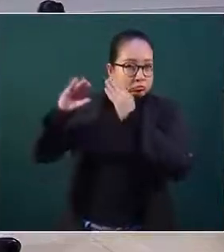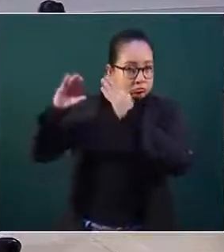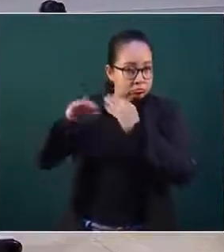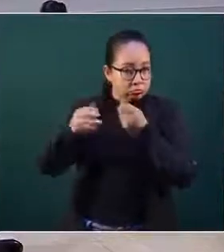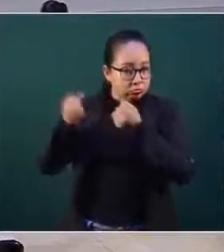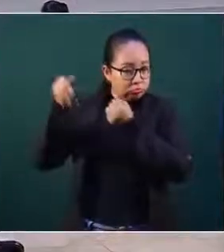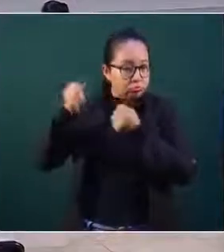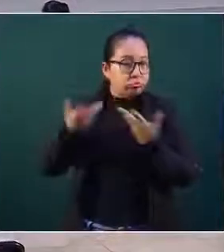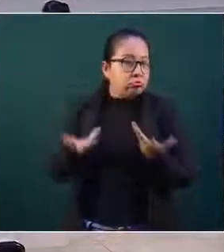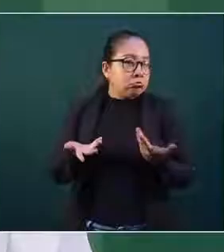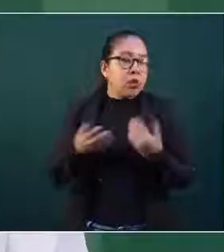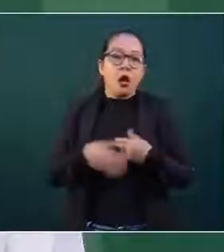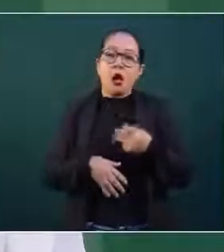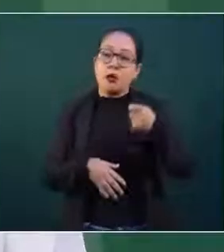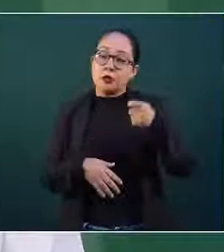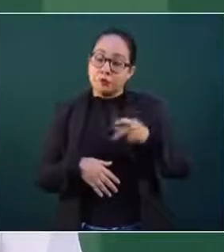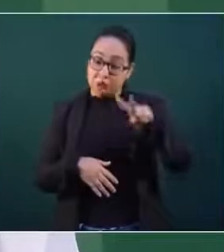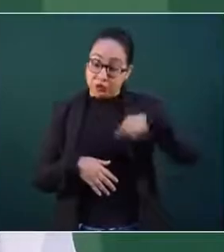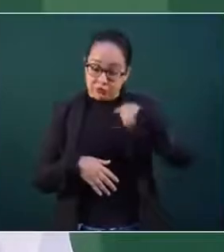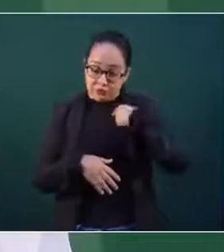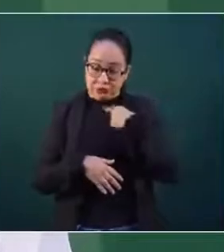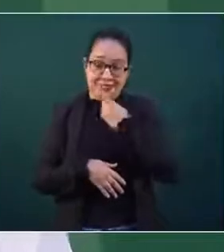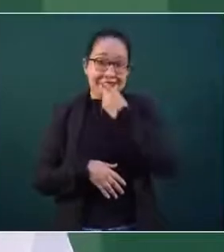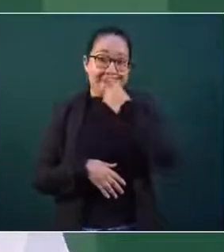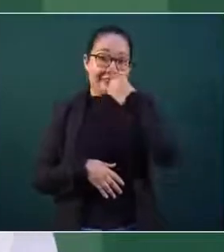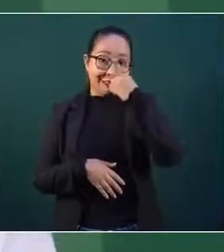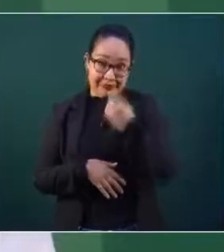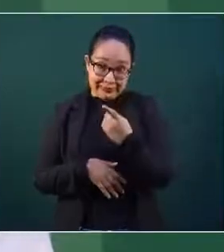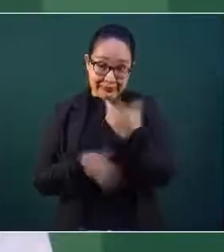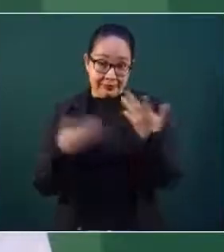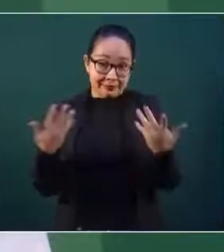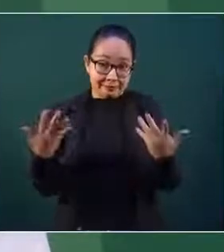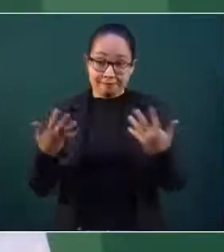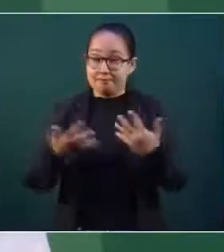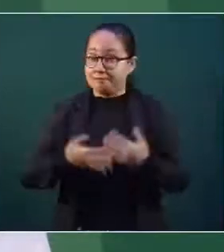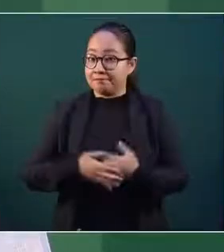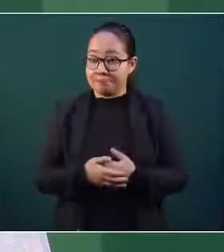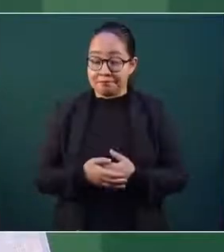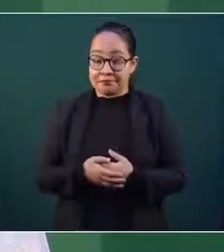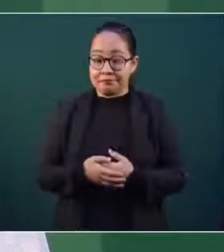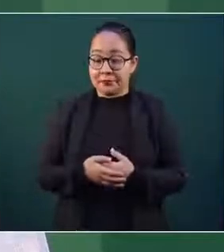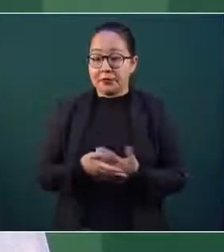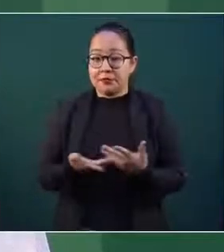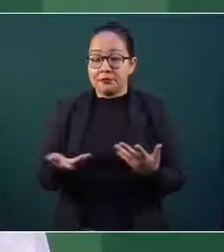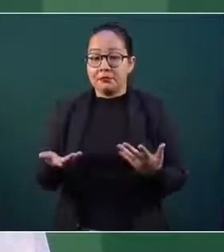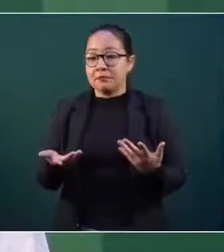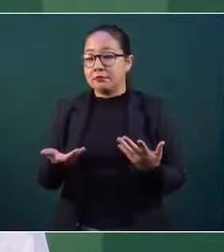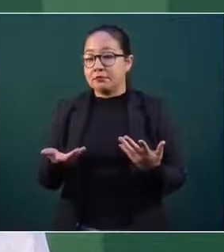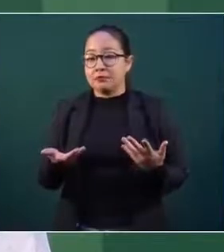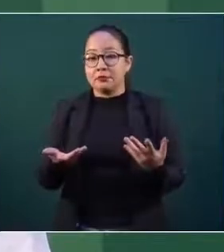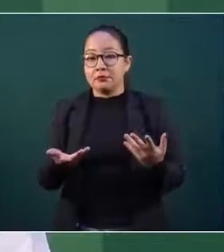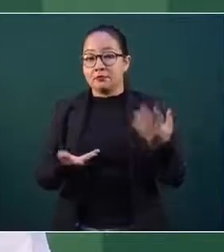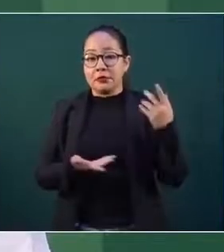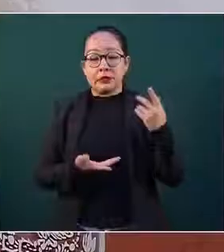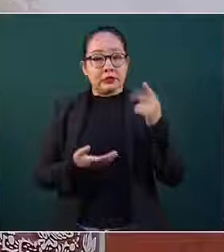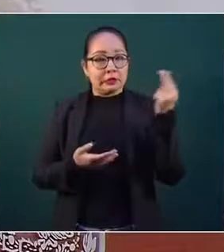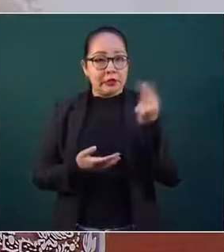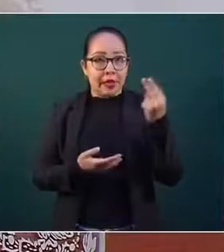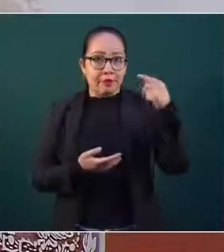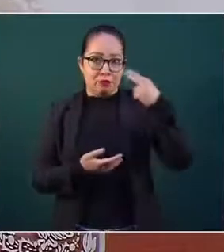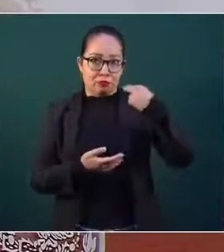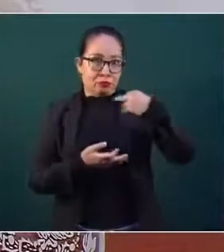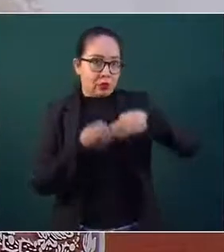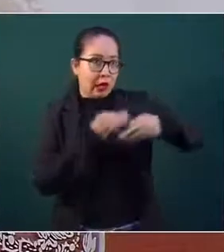dicho de que somos mayores de edad, de que tenemos que cuidarnos